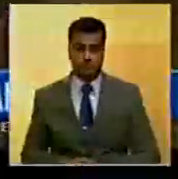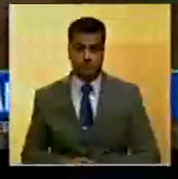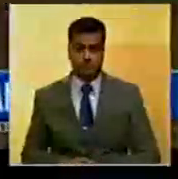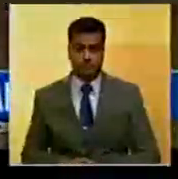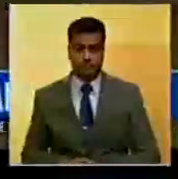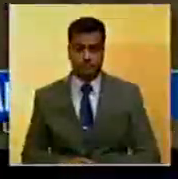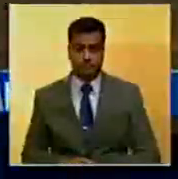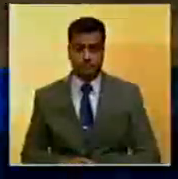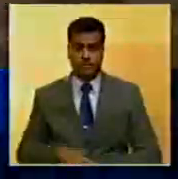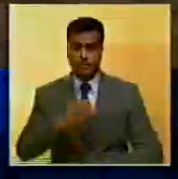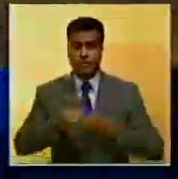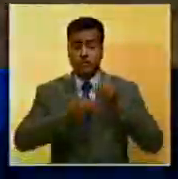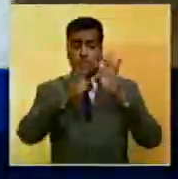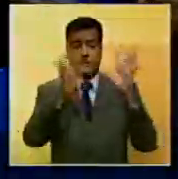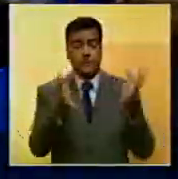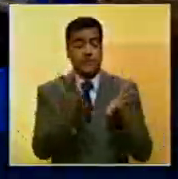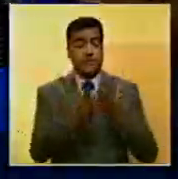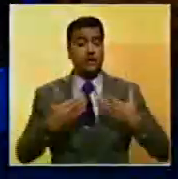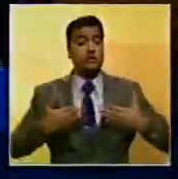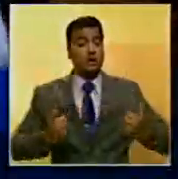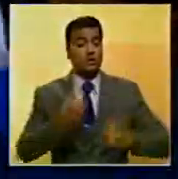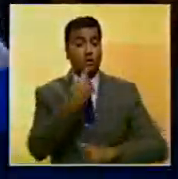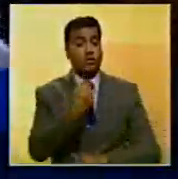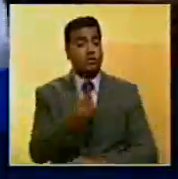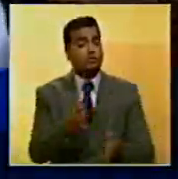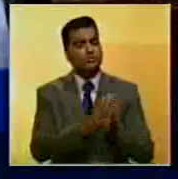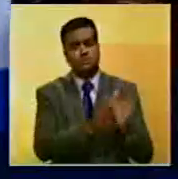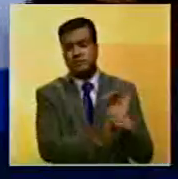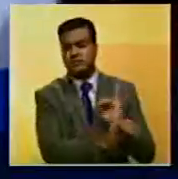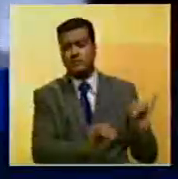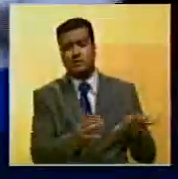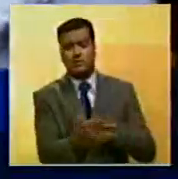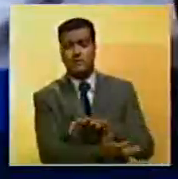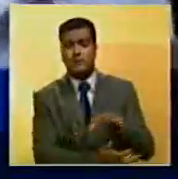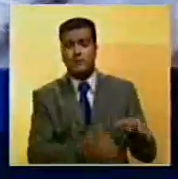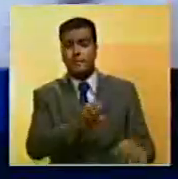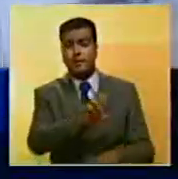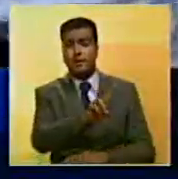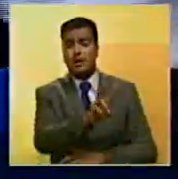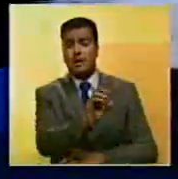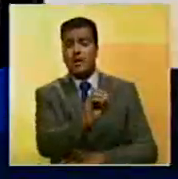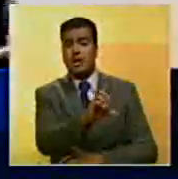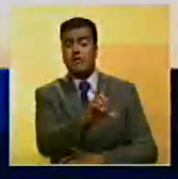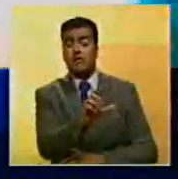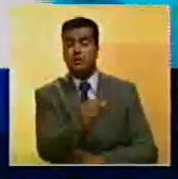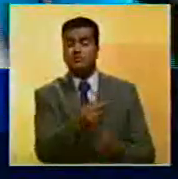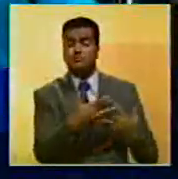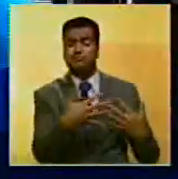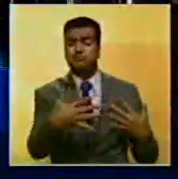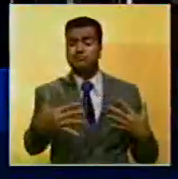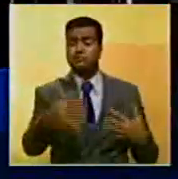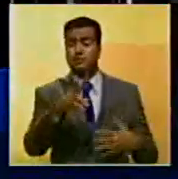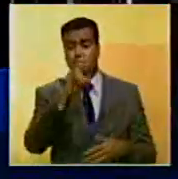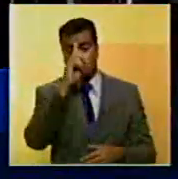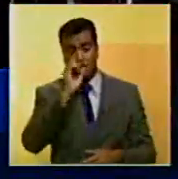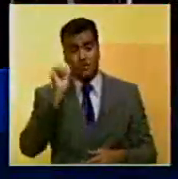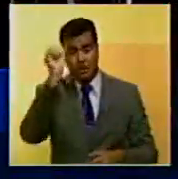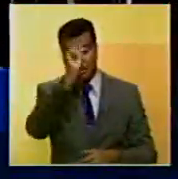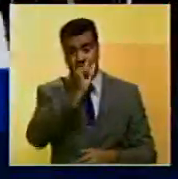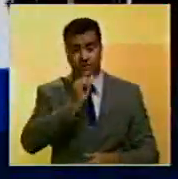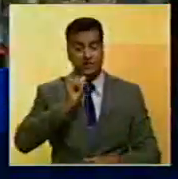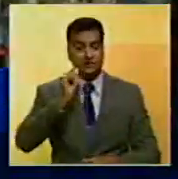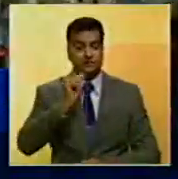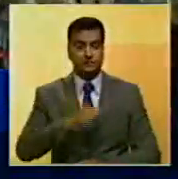La Organización Mundial de la Salud declaró el fin del brote de ébola que se prolongó durante 2 años en África